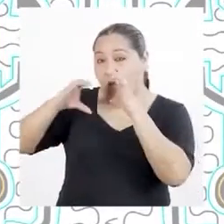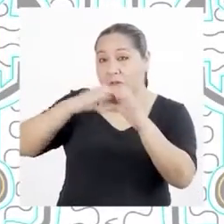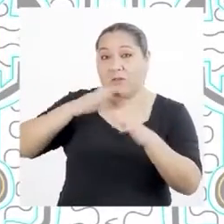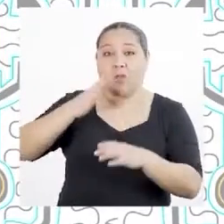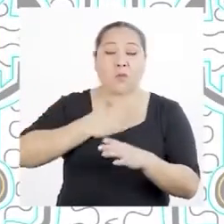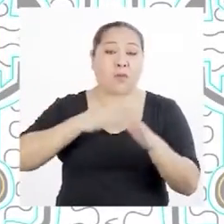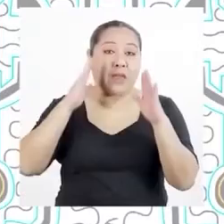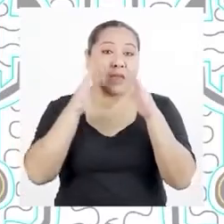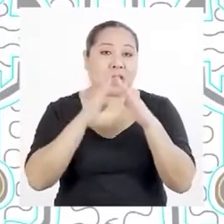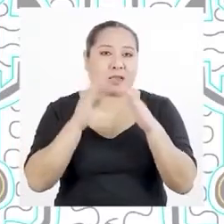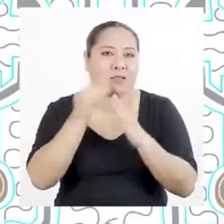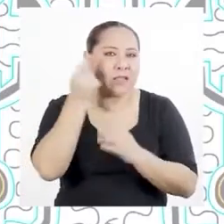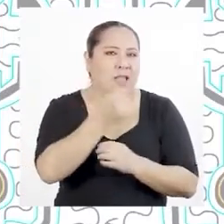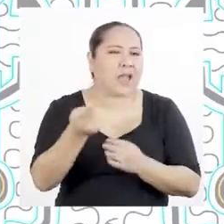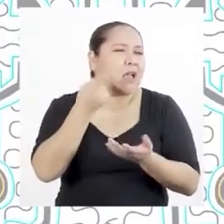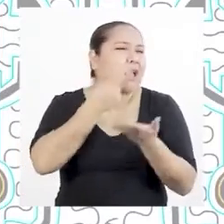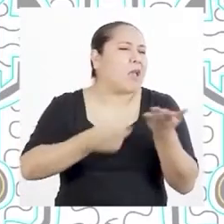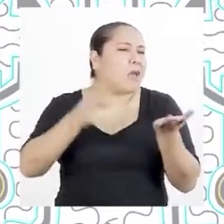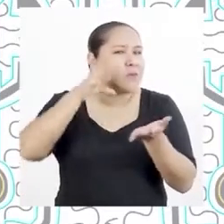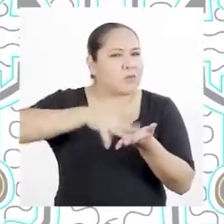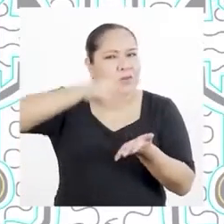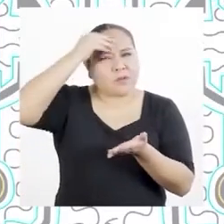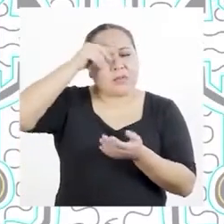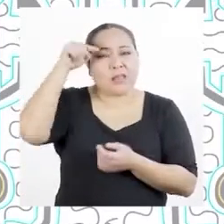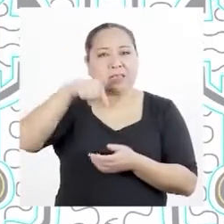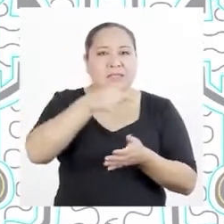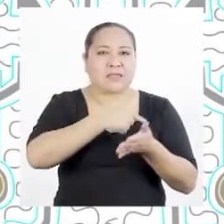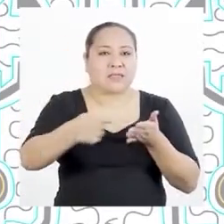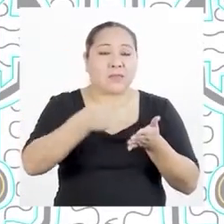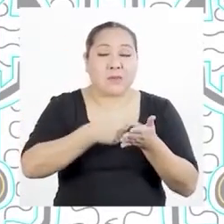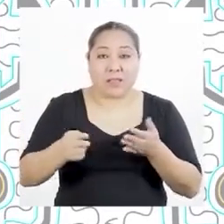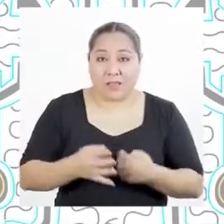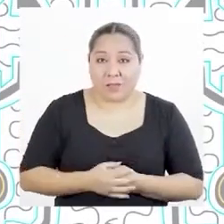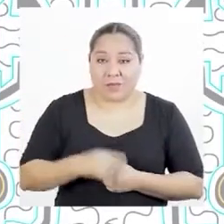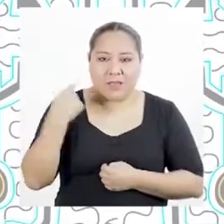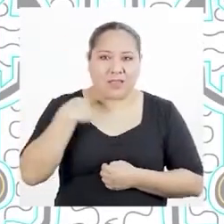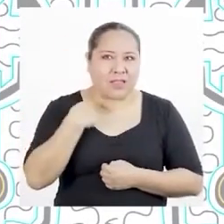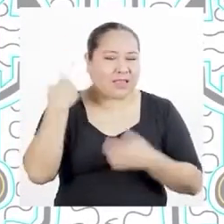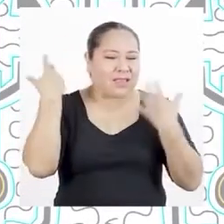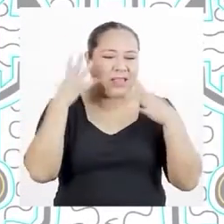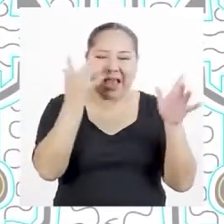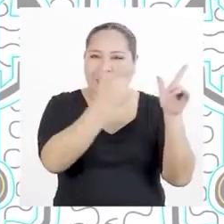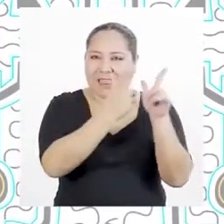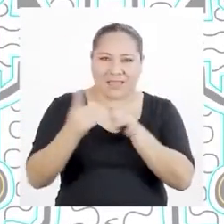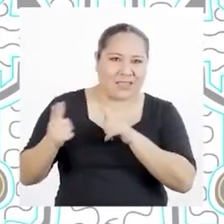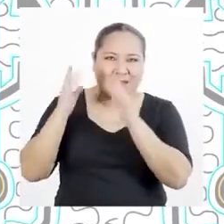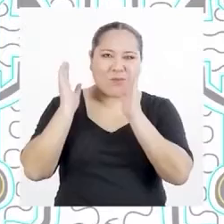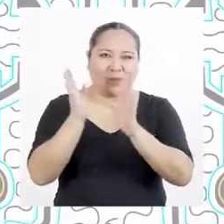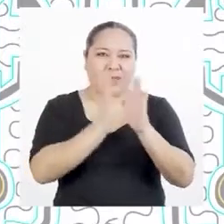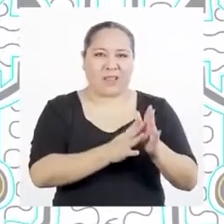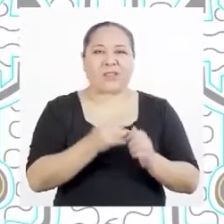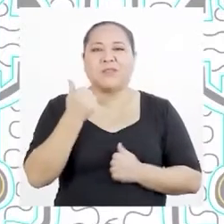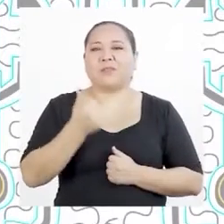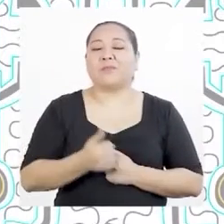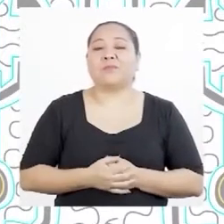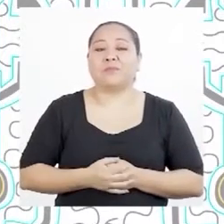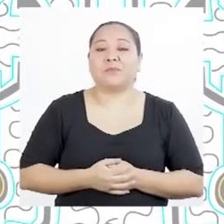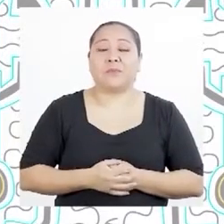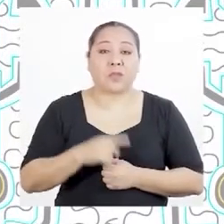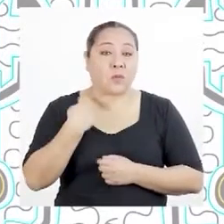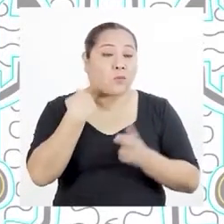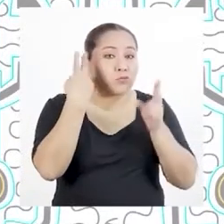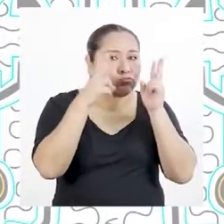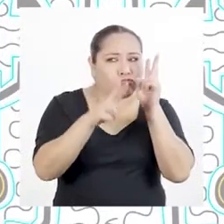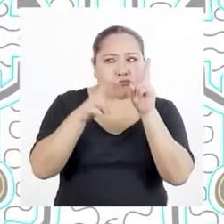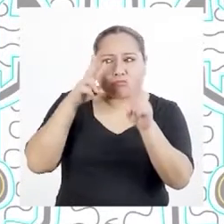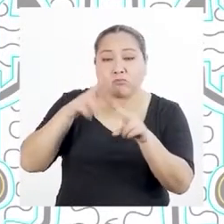en casa sobre lo que hemos aprendido esta semana y estamos preparándonos mejor. Hemos visto